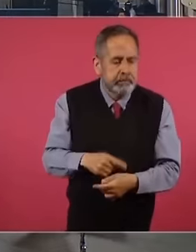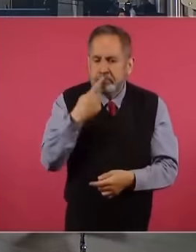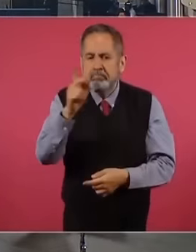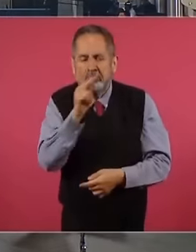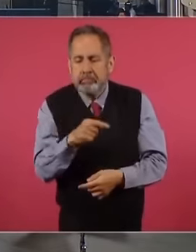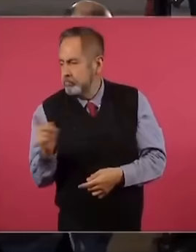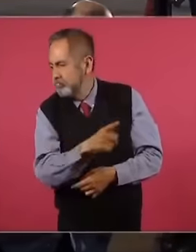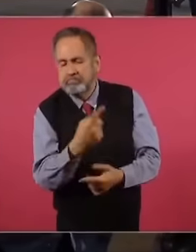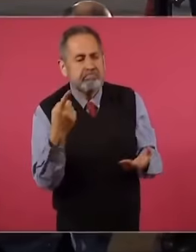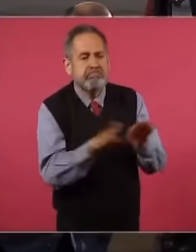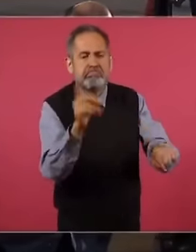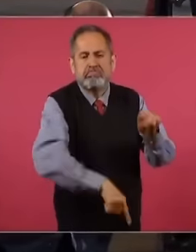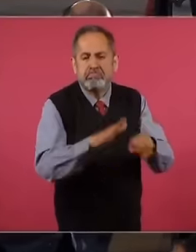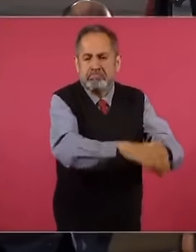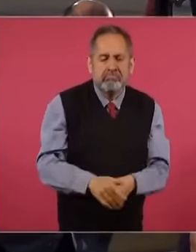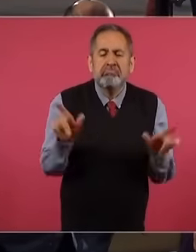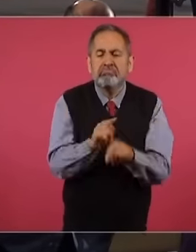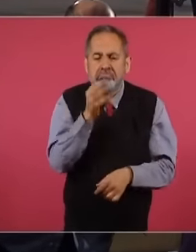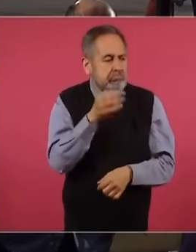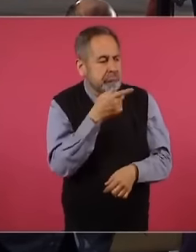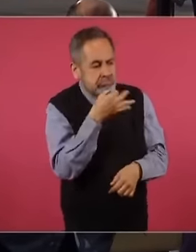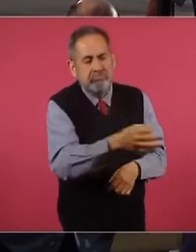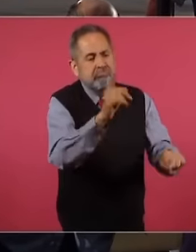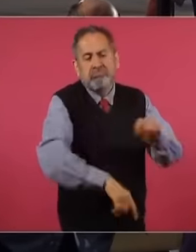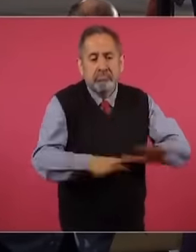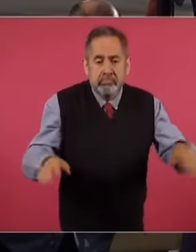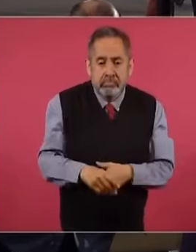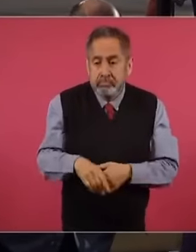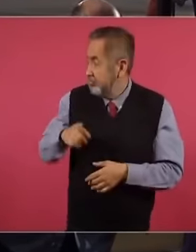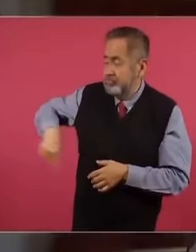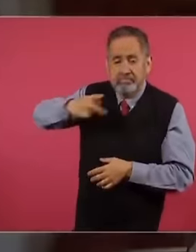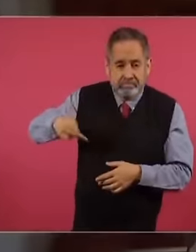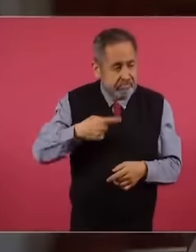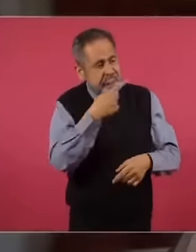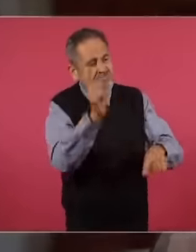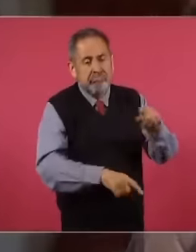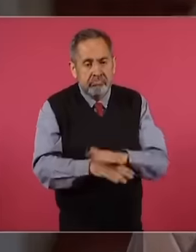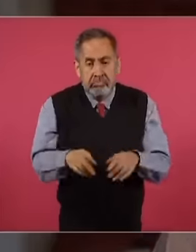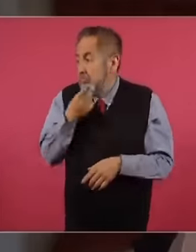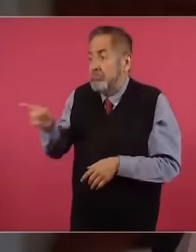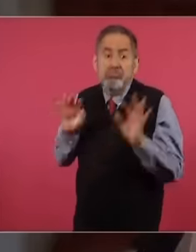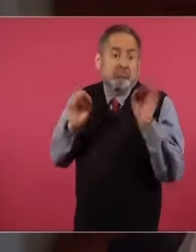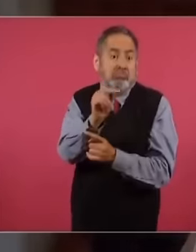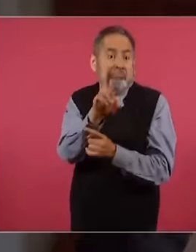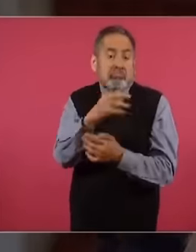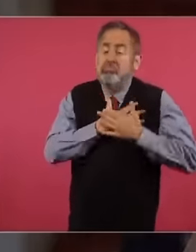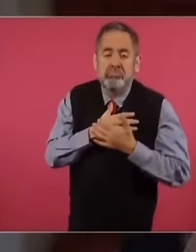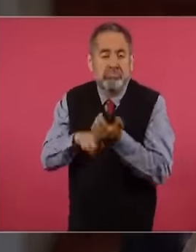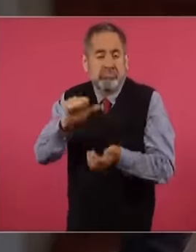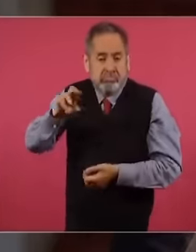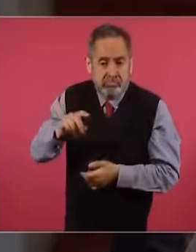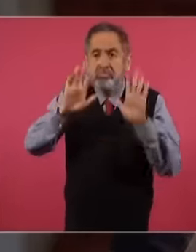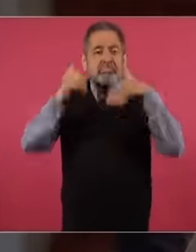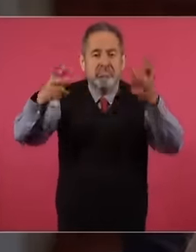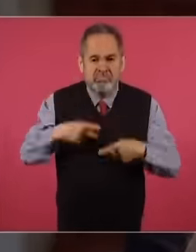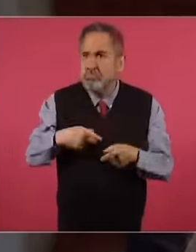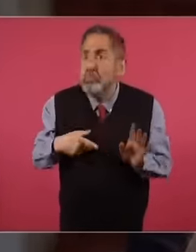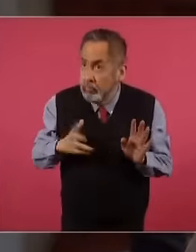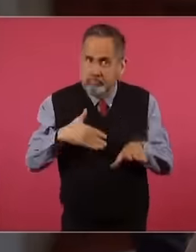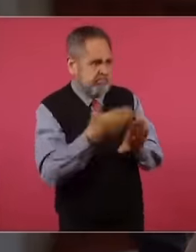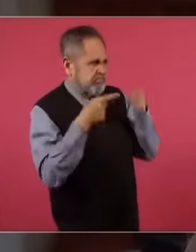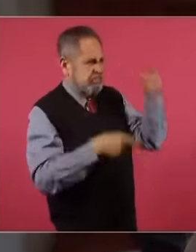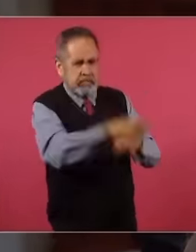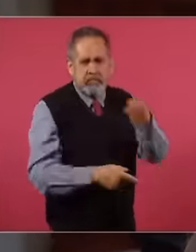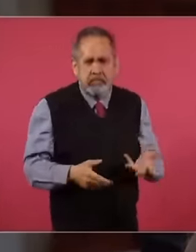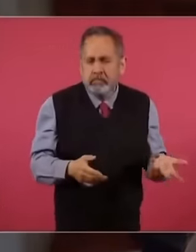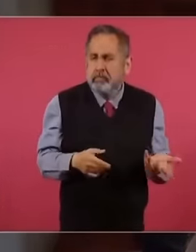una palabra, presidente, con una expresión, usted puede hacer que no solo estas personas que se definen pro AMLO, sino también la gente que está afuera ataque a las